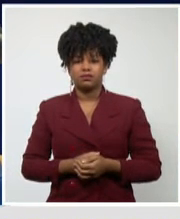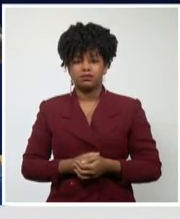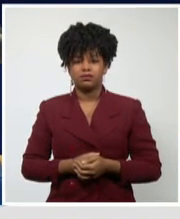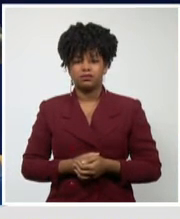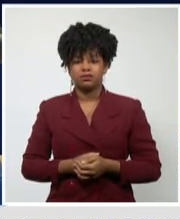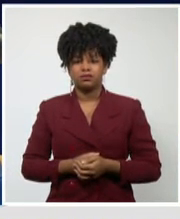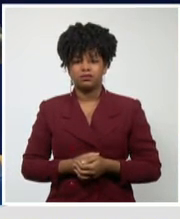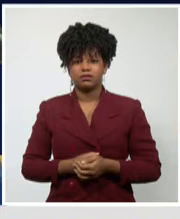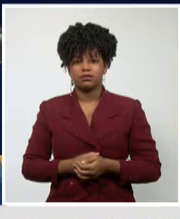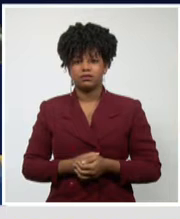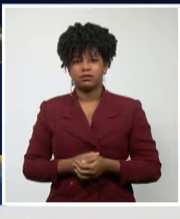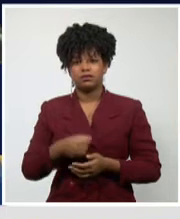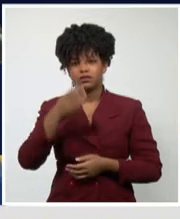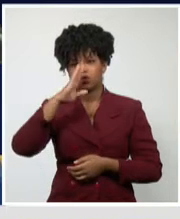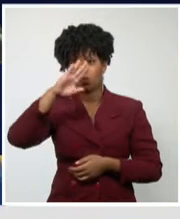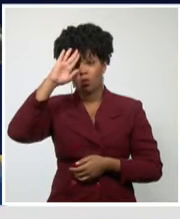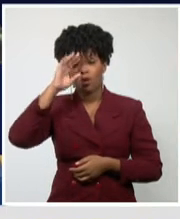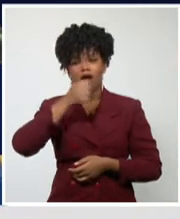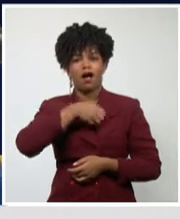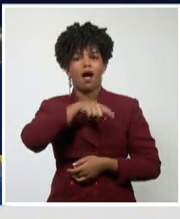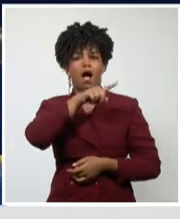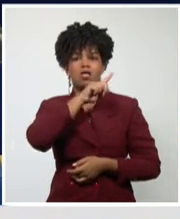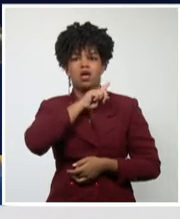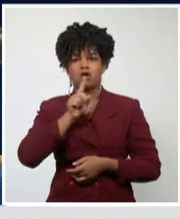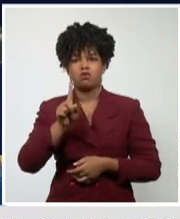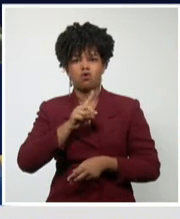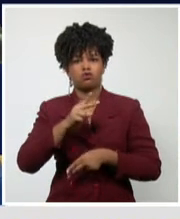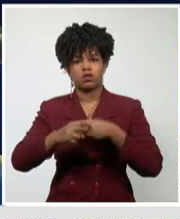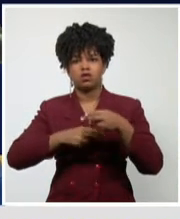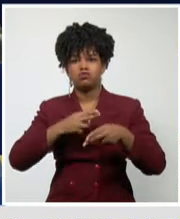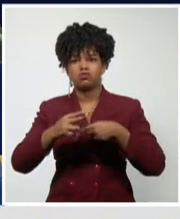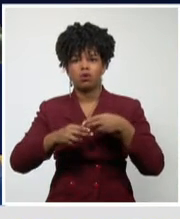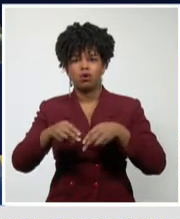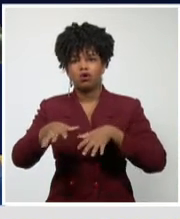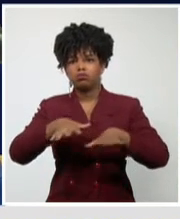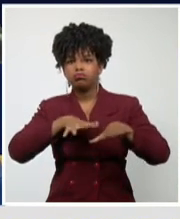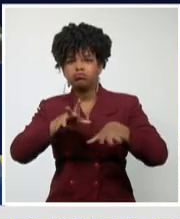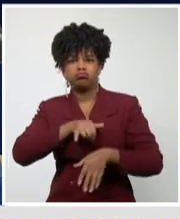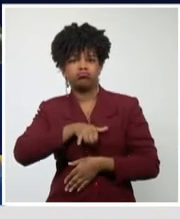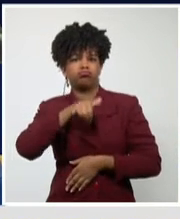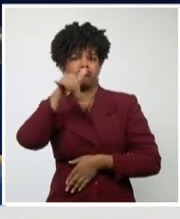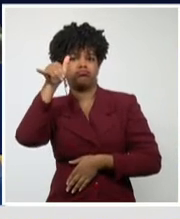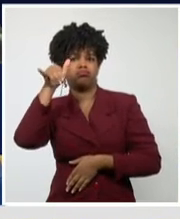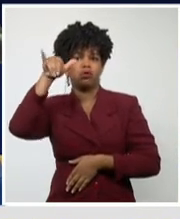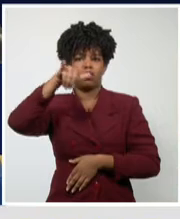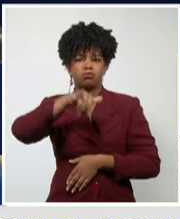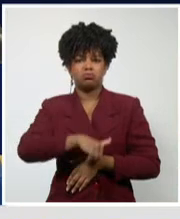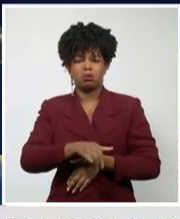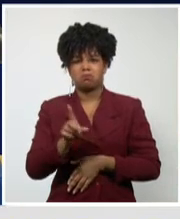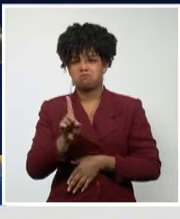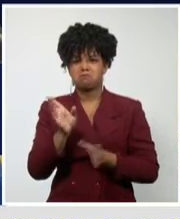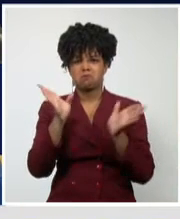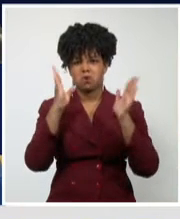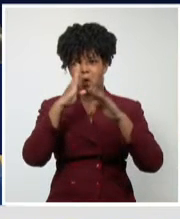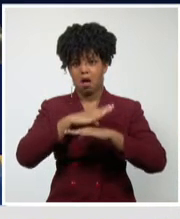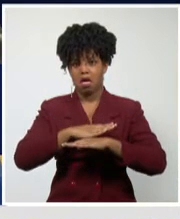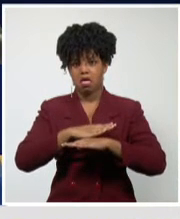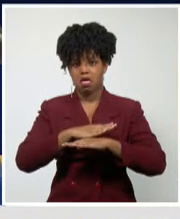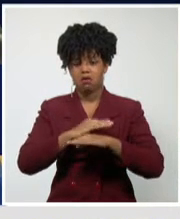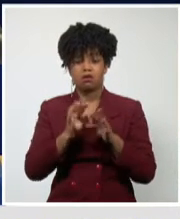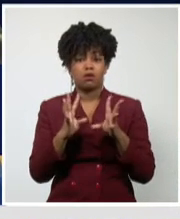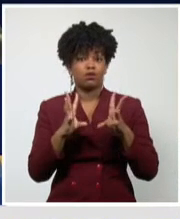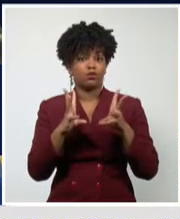Cuba ayer no se efectuó ningún movimiento migratorio, ni entradas ni salidas, por lo tanto el número